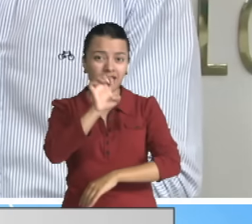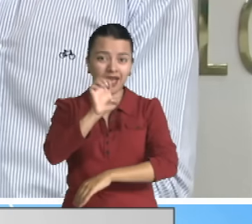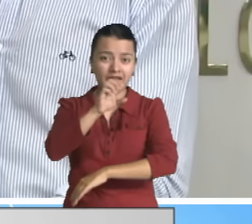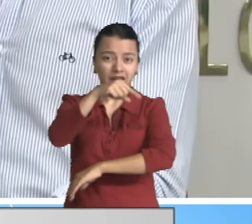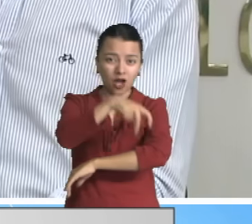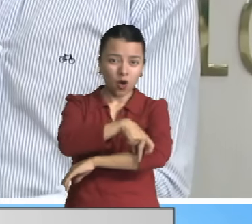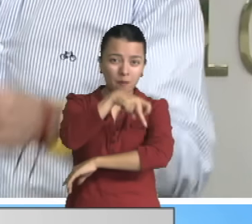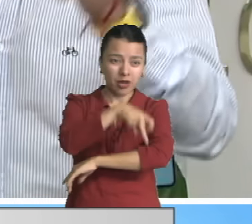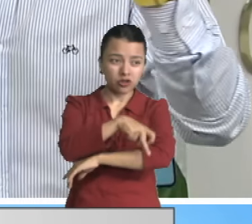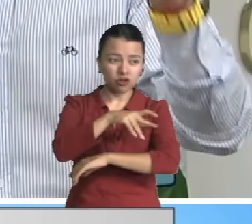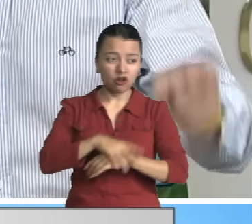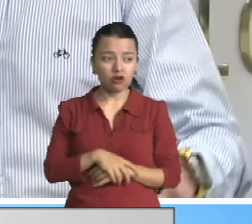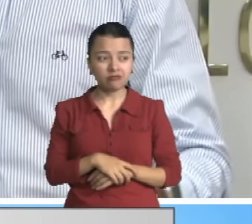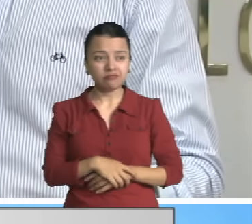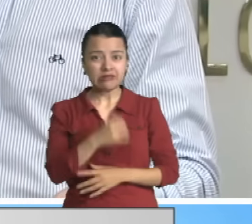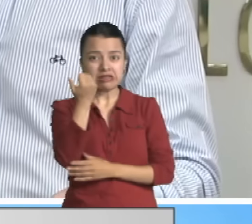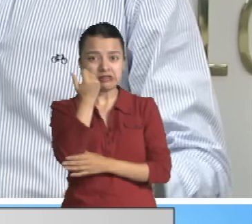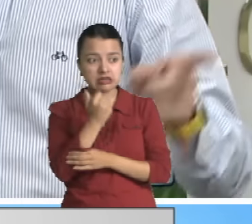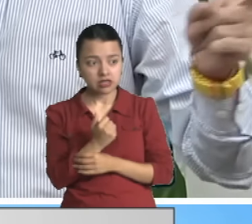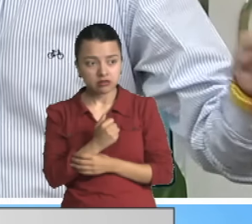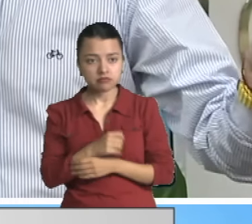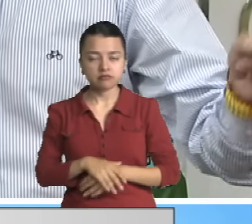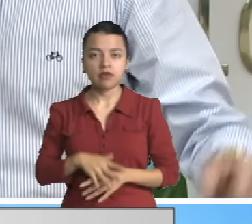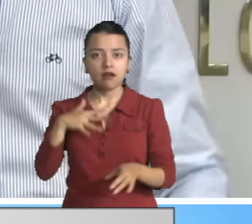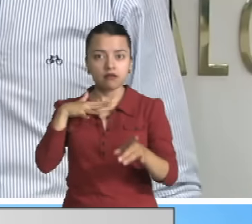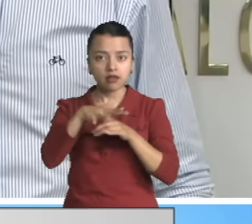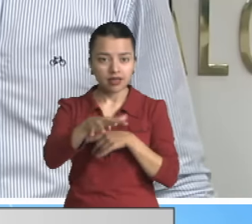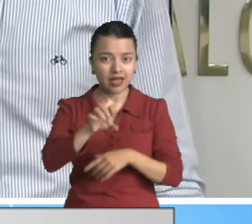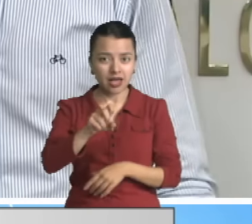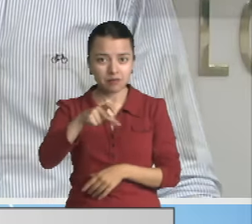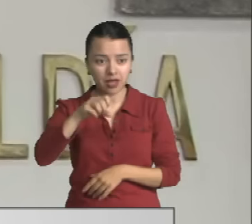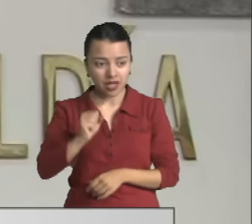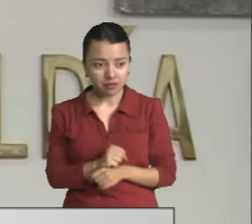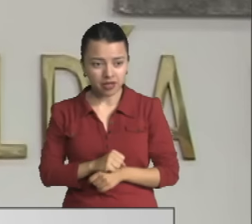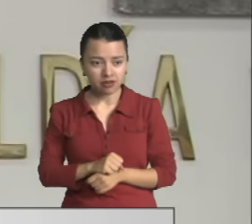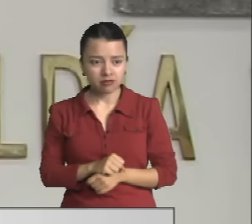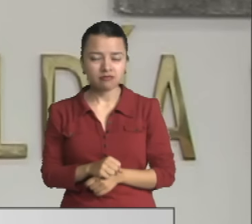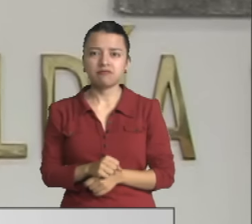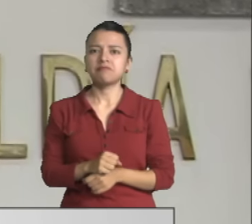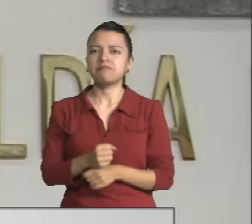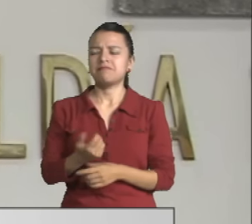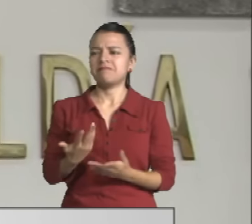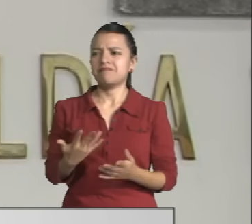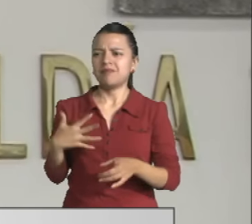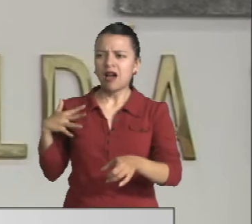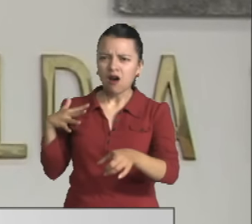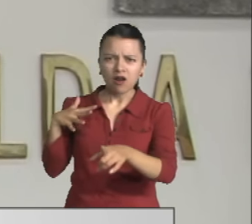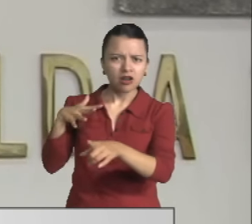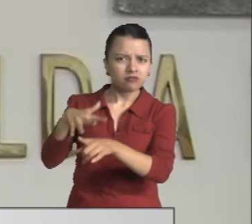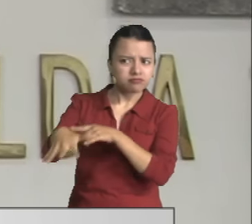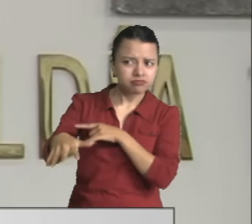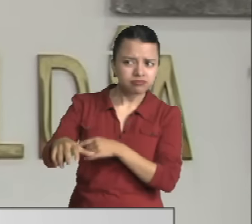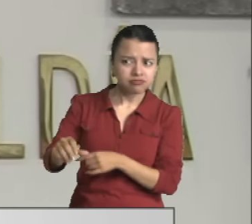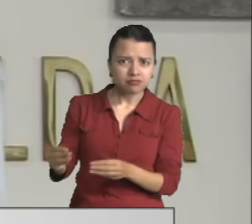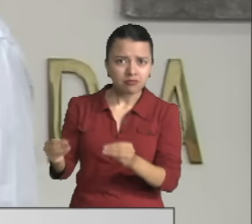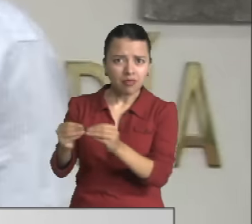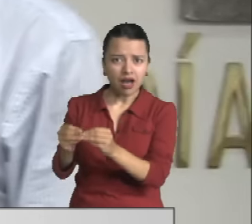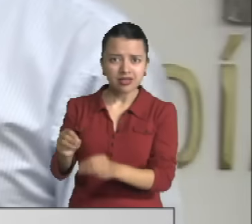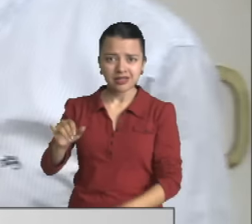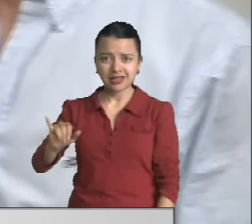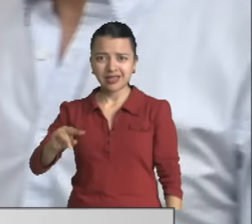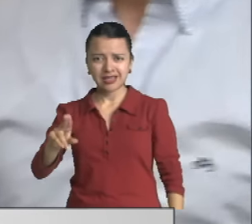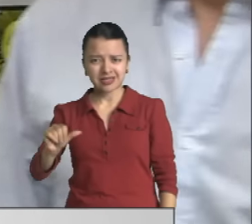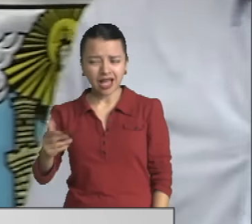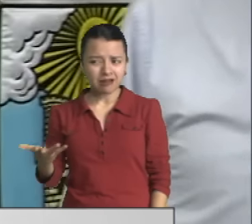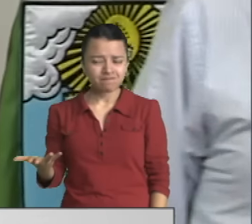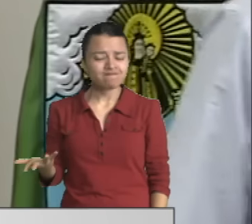hicieron tanto daño a EPM, así como se robaron a Afinia, ahora vayan lo mismo detrás de ISA. Me pegue gravísimo en la mayor gravedad. Es el alcalde de Medellín